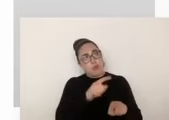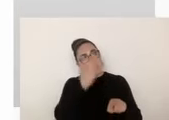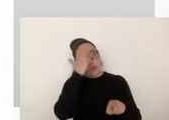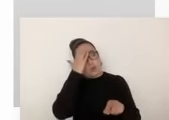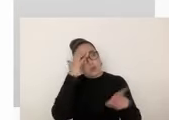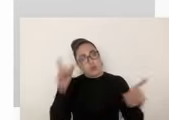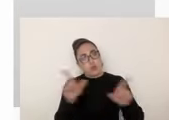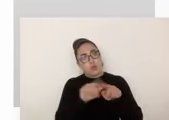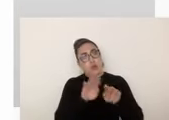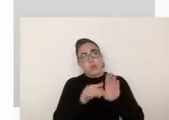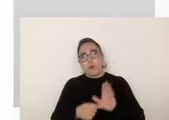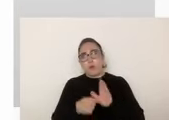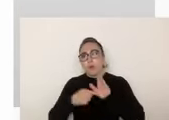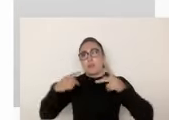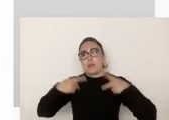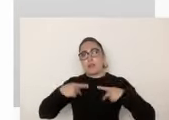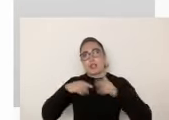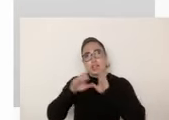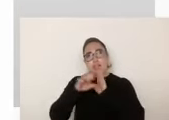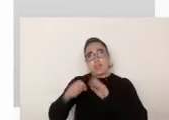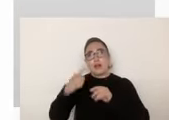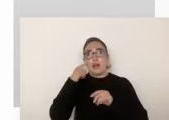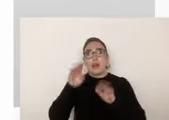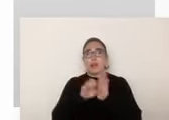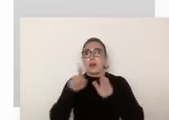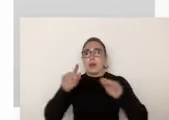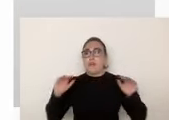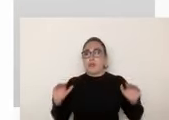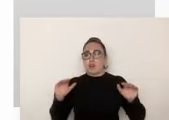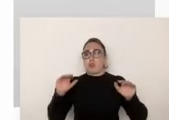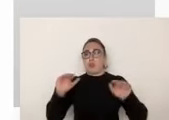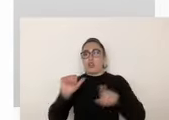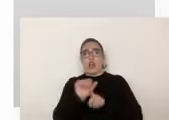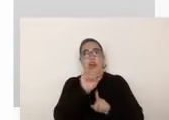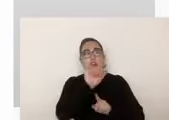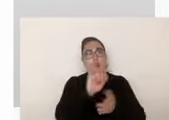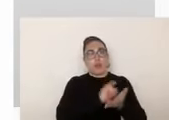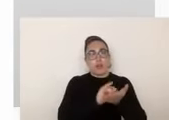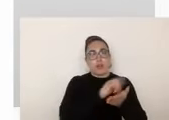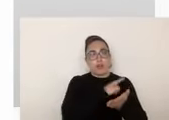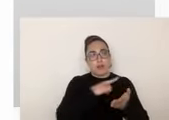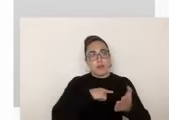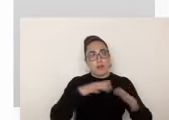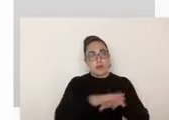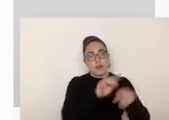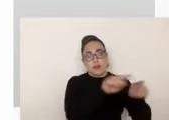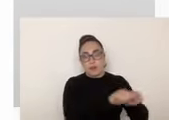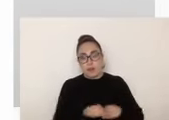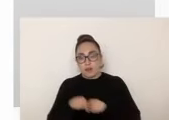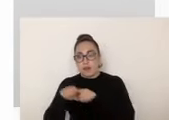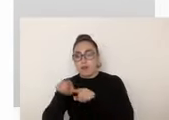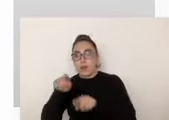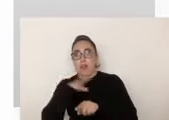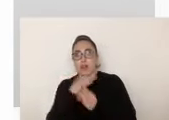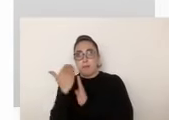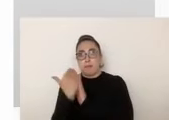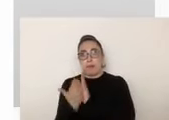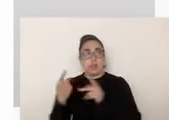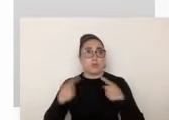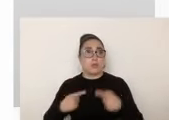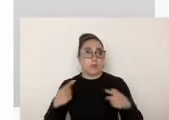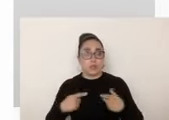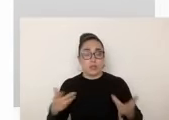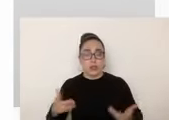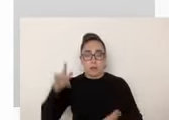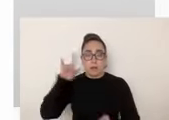de filósofos morales que decían, hay un avión que va a Nueva York y entonces hay que desviarlo para que se estrelle en White Plains porque hay menos población. Y siempre era White Plains,